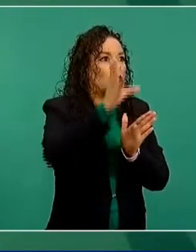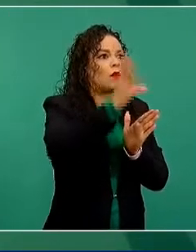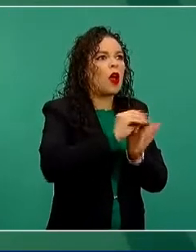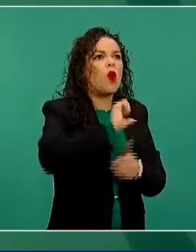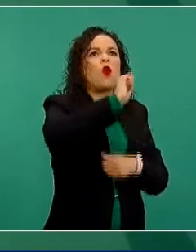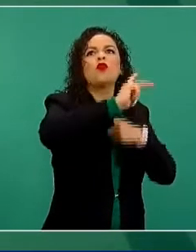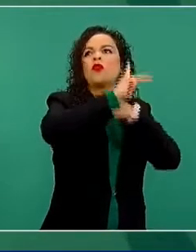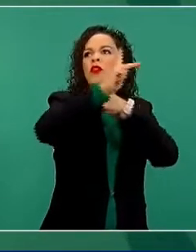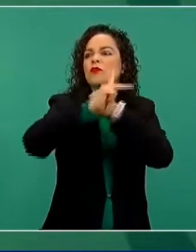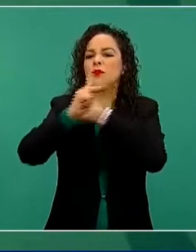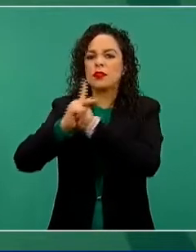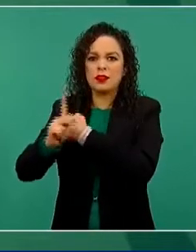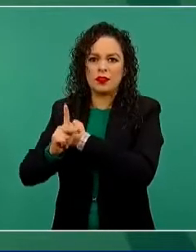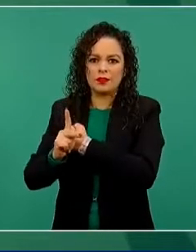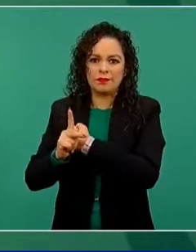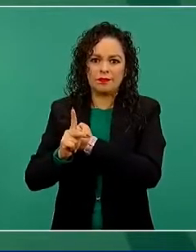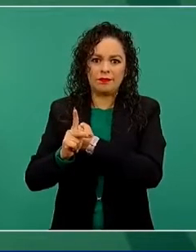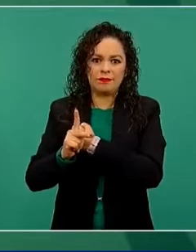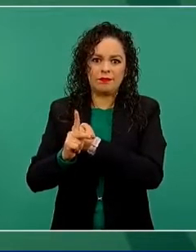y se olvida